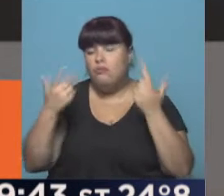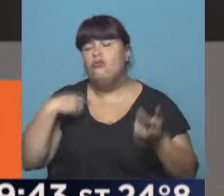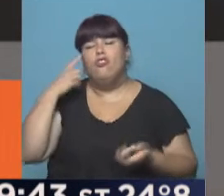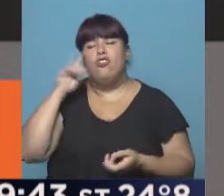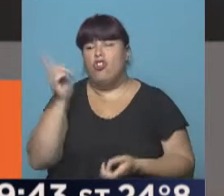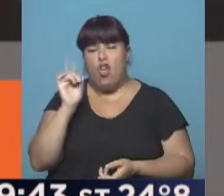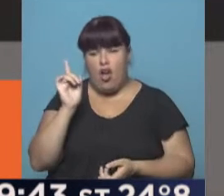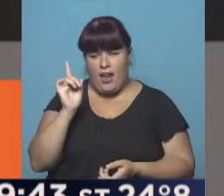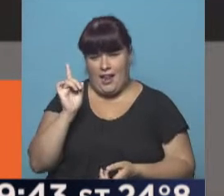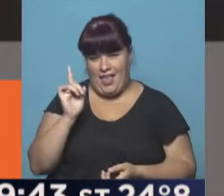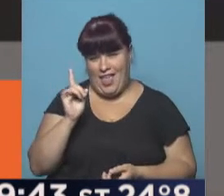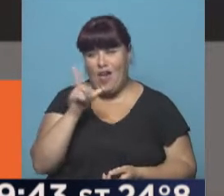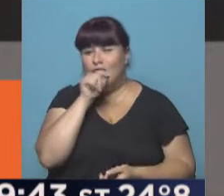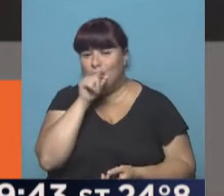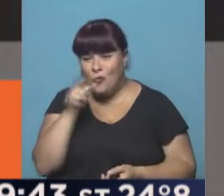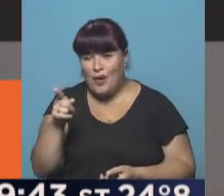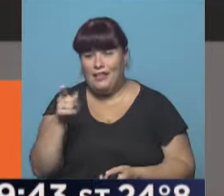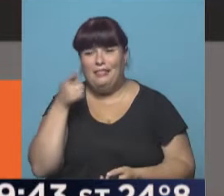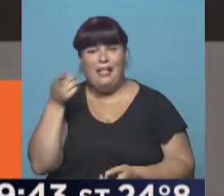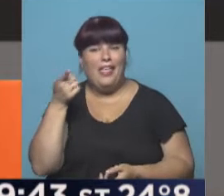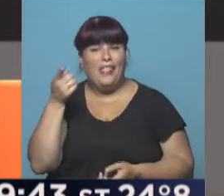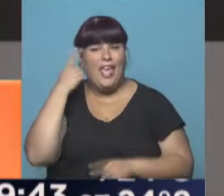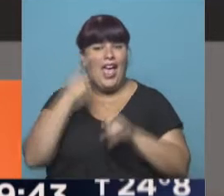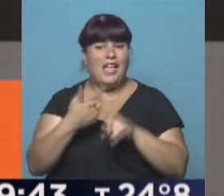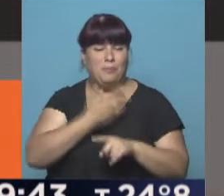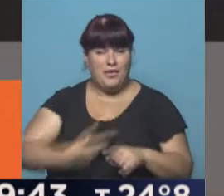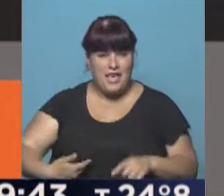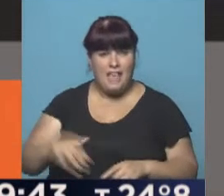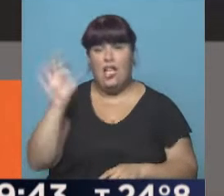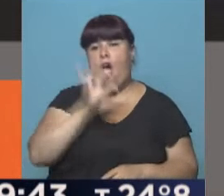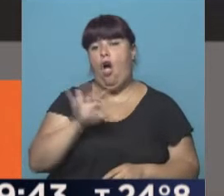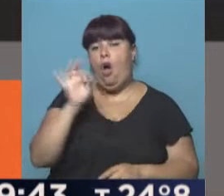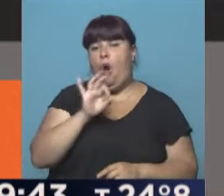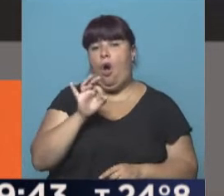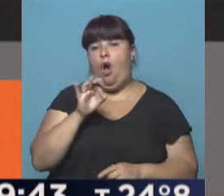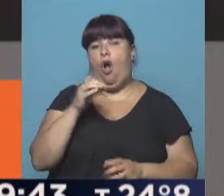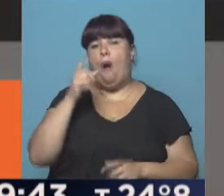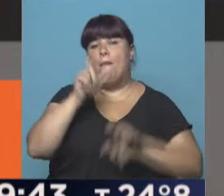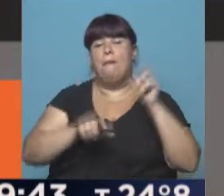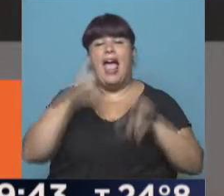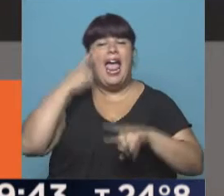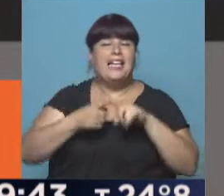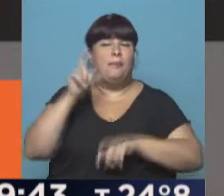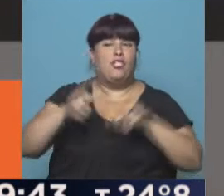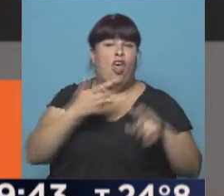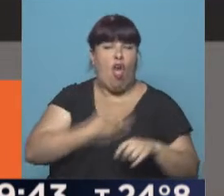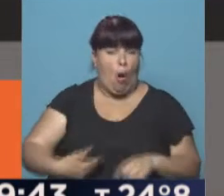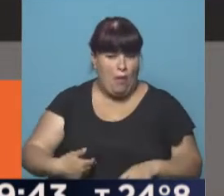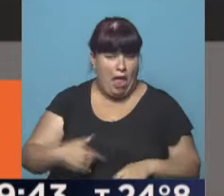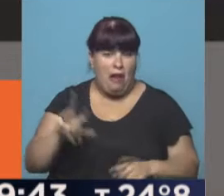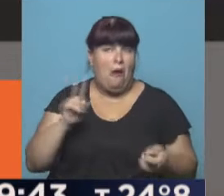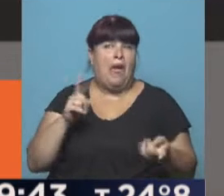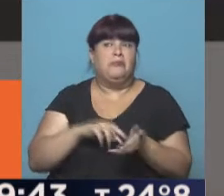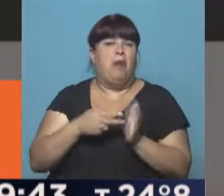creo que los tuits que haga un ex presidente o que hagan funcionar ex funcionarios vayan a